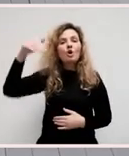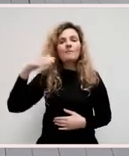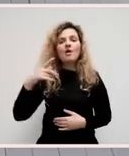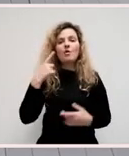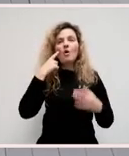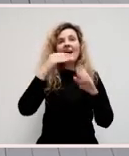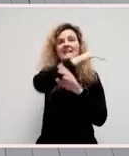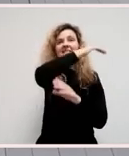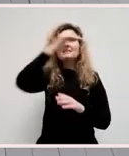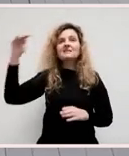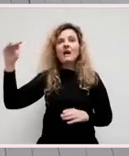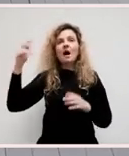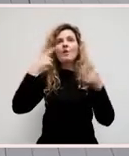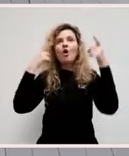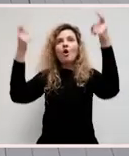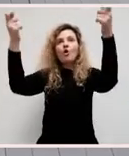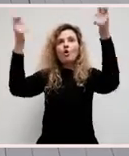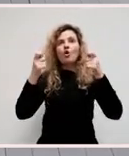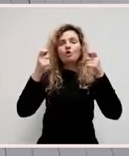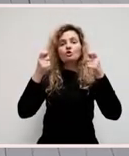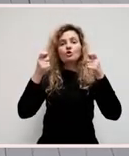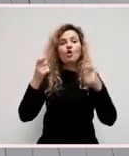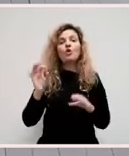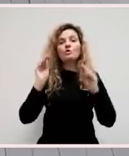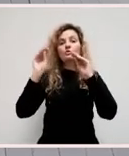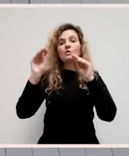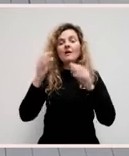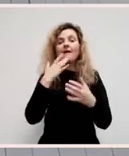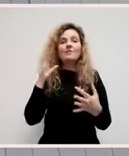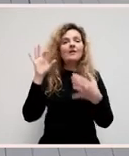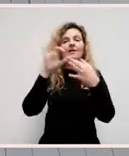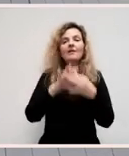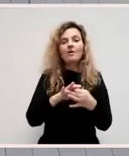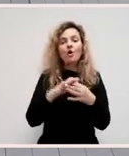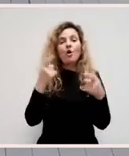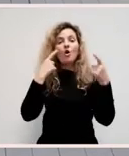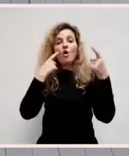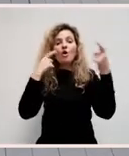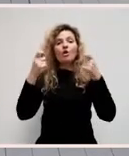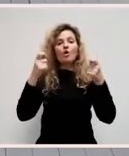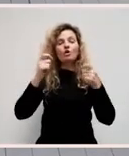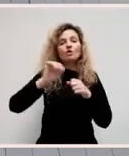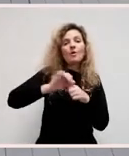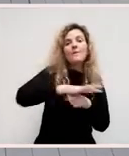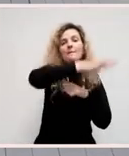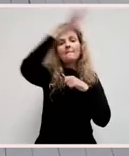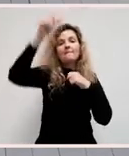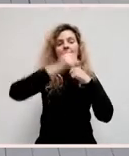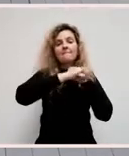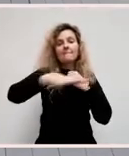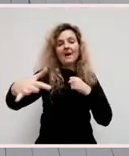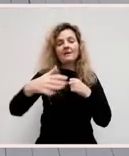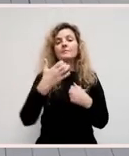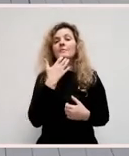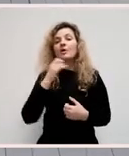romano no se entende a esta habilidad del imperio el control de su imperio sino que sería control marítimo no son